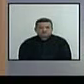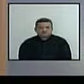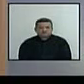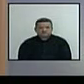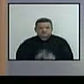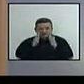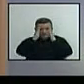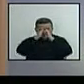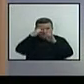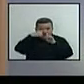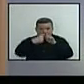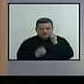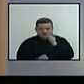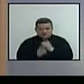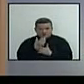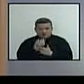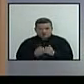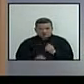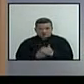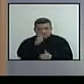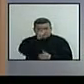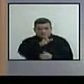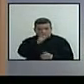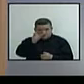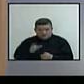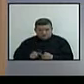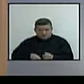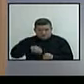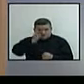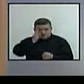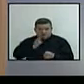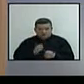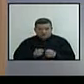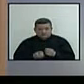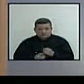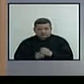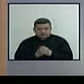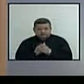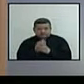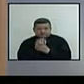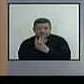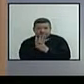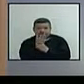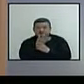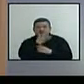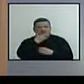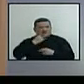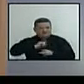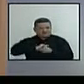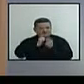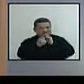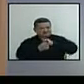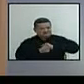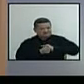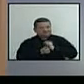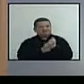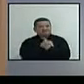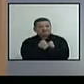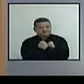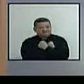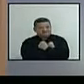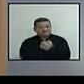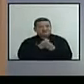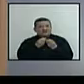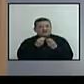Por la Iglesia, nuevo pueblo de Dios, para que sea fermento de un mundo mejor y que con su mensaje de esperanza ayude